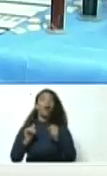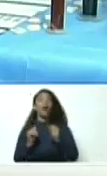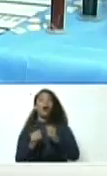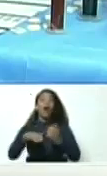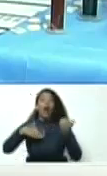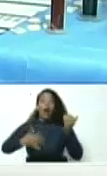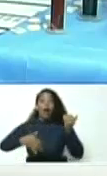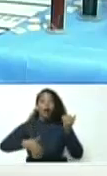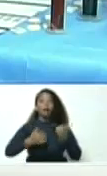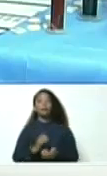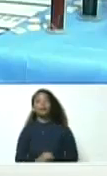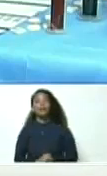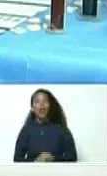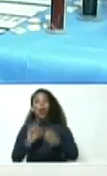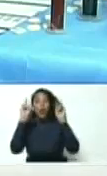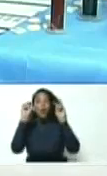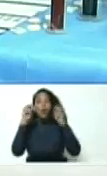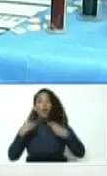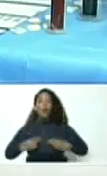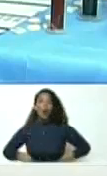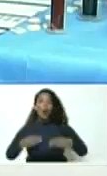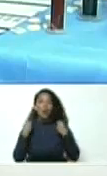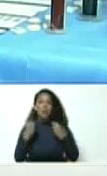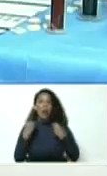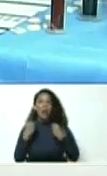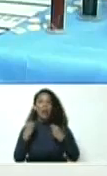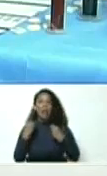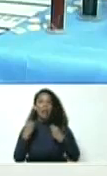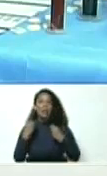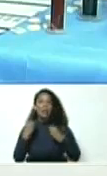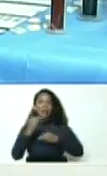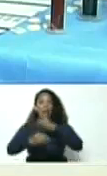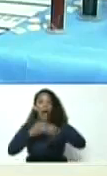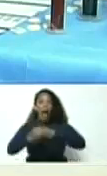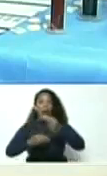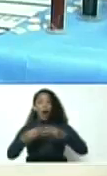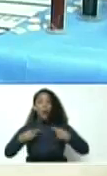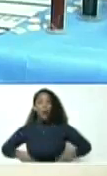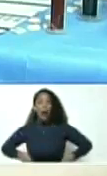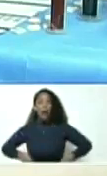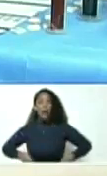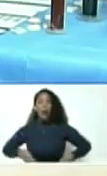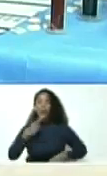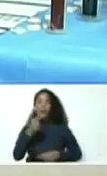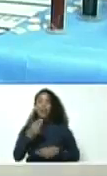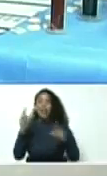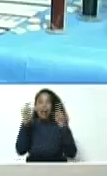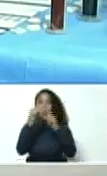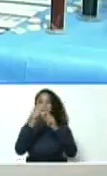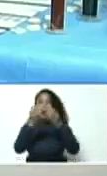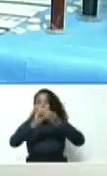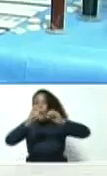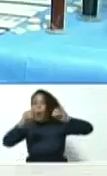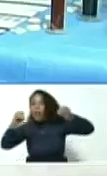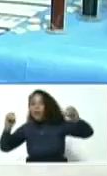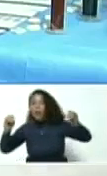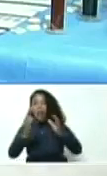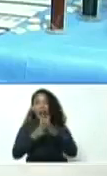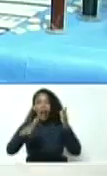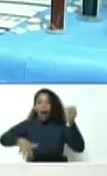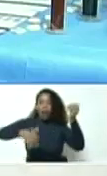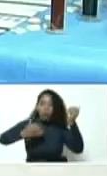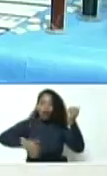Ali Primera. Una nueva humanidad, para que sea humana la humanidad, dice el coro de la canción del gran